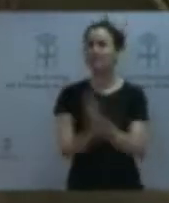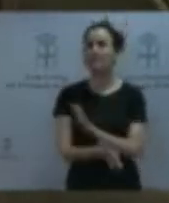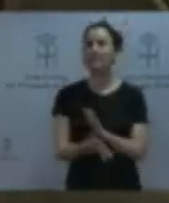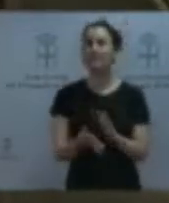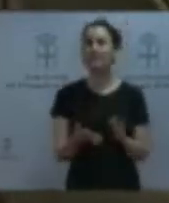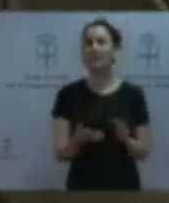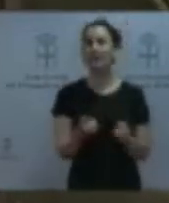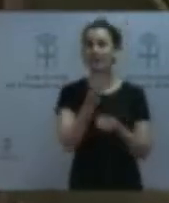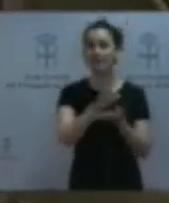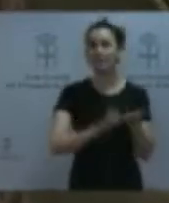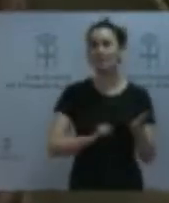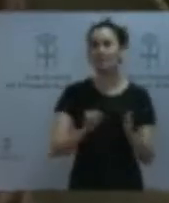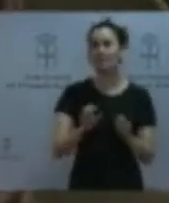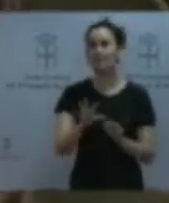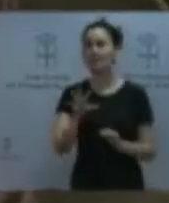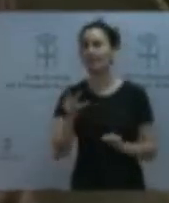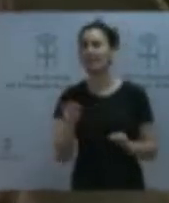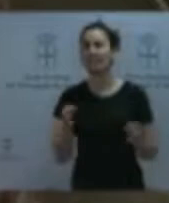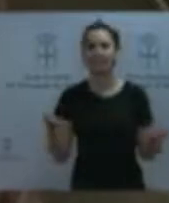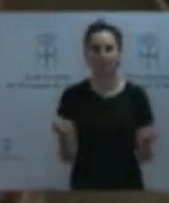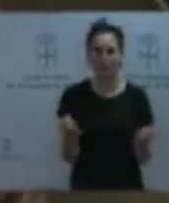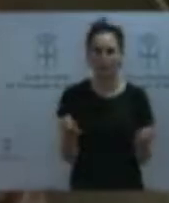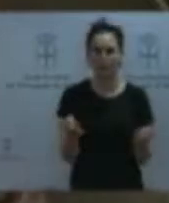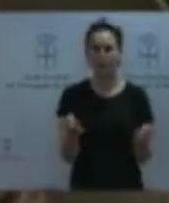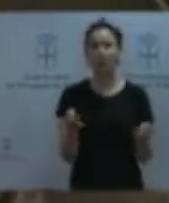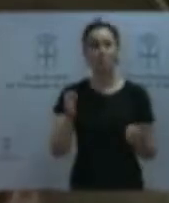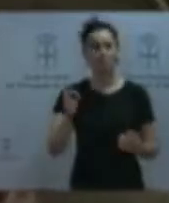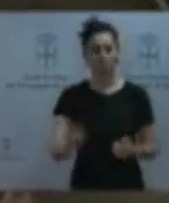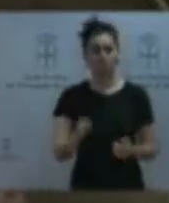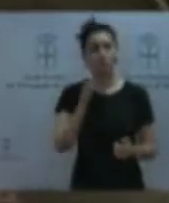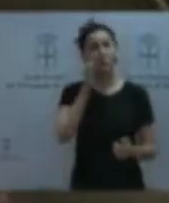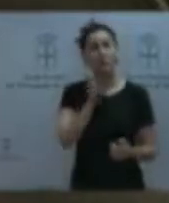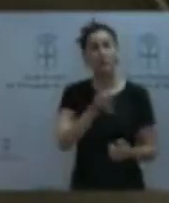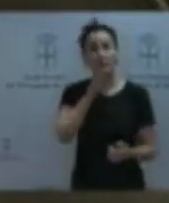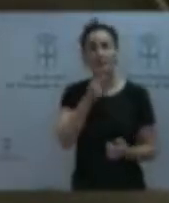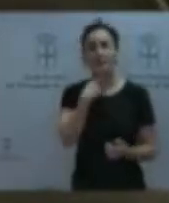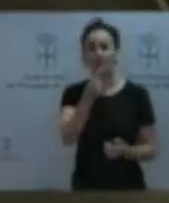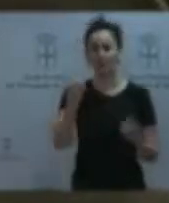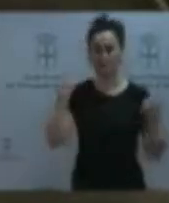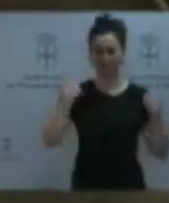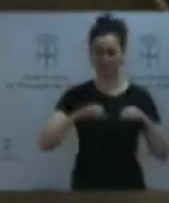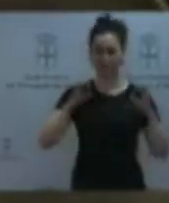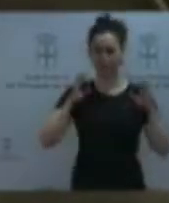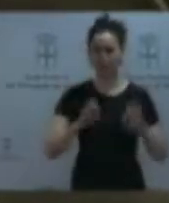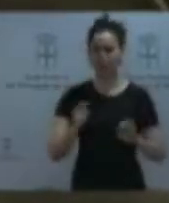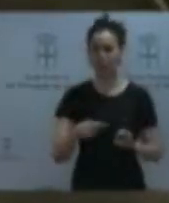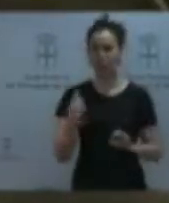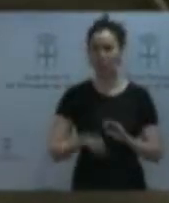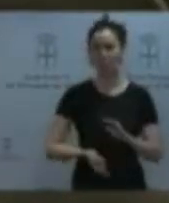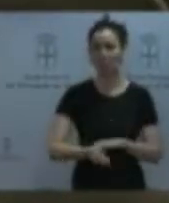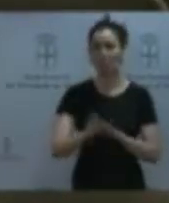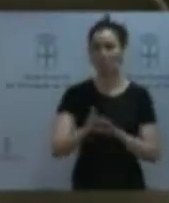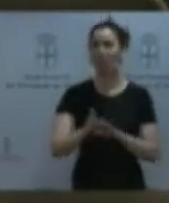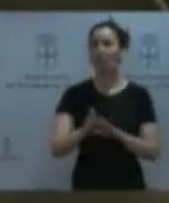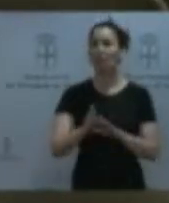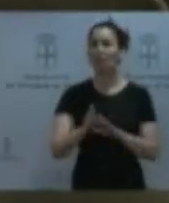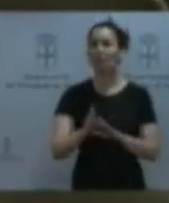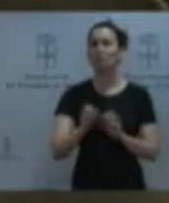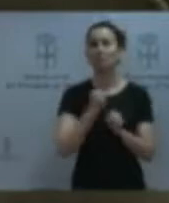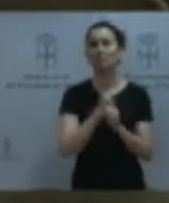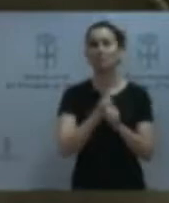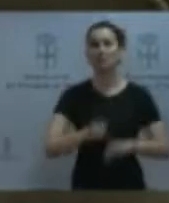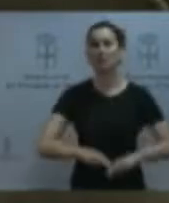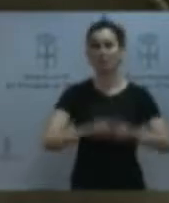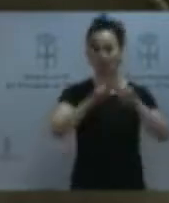por cierto, se lo digo ya, seguiremos realizando un concienzudo trabajo de análisis de todos y cada uno de los expedientes que nos